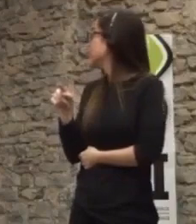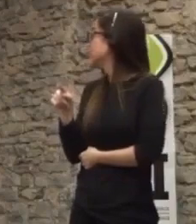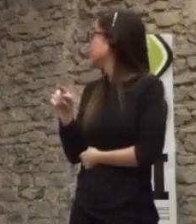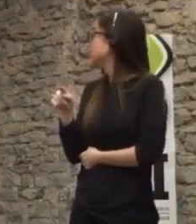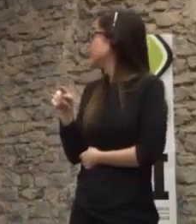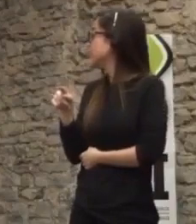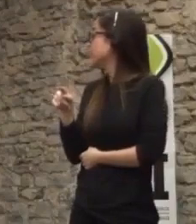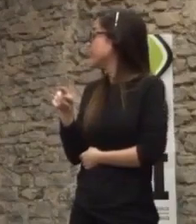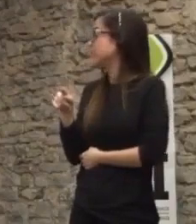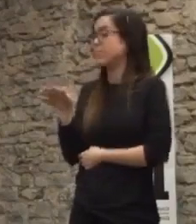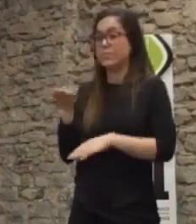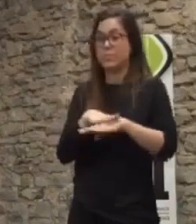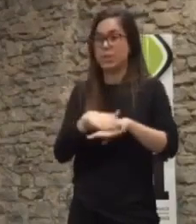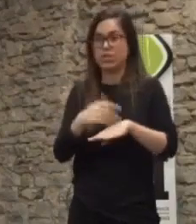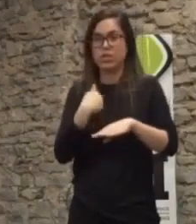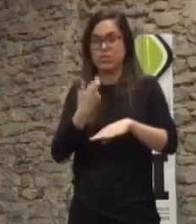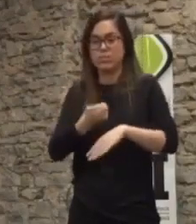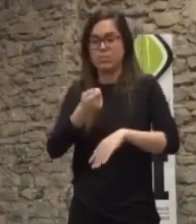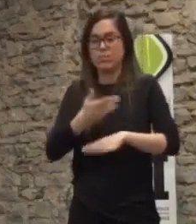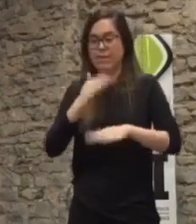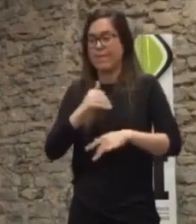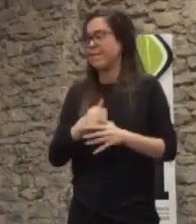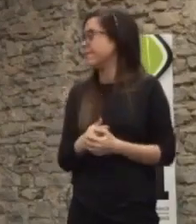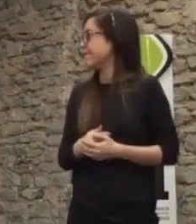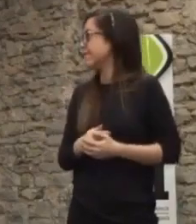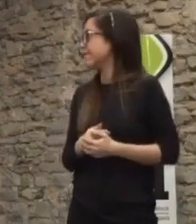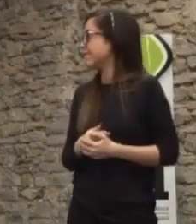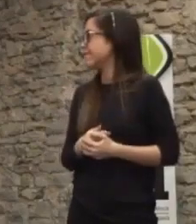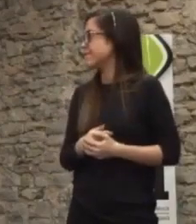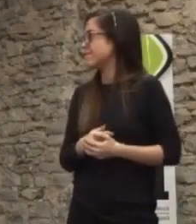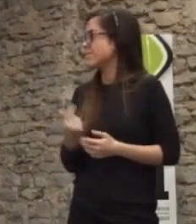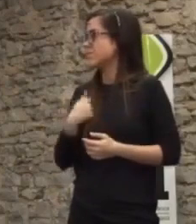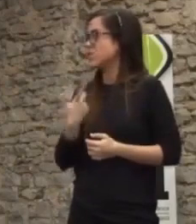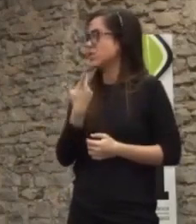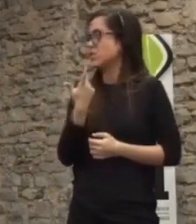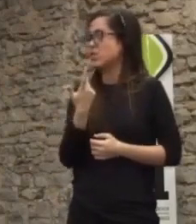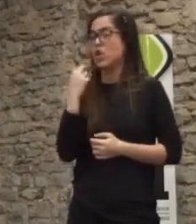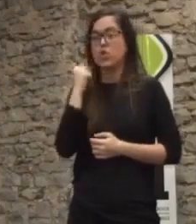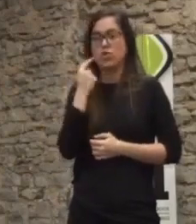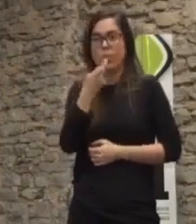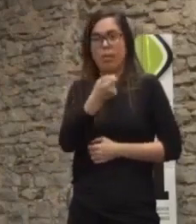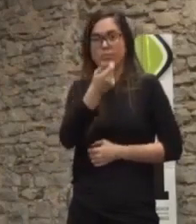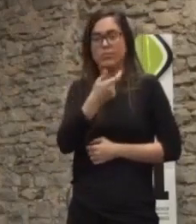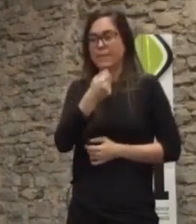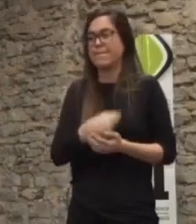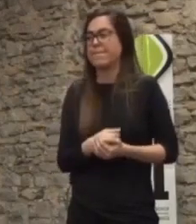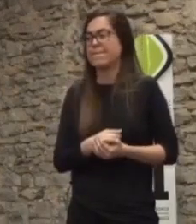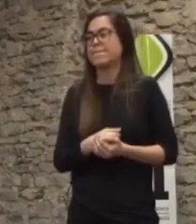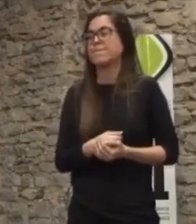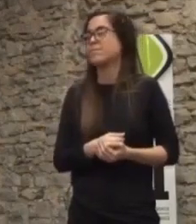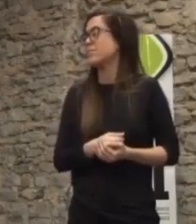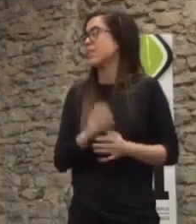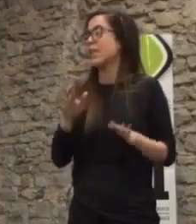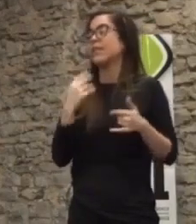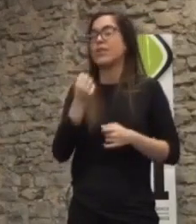perdón, es que me, como no… No, soy yo. Ay, que me cuesta, que yo estoy más acostumbrada a darle. Bueno, y es